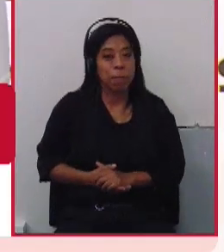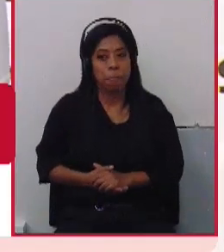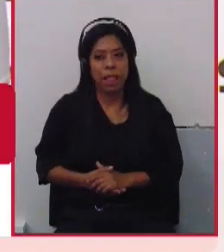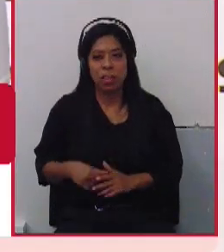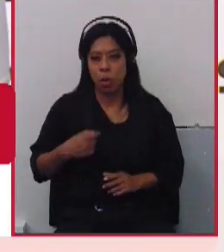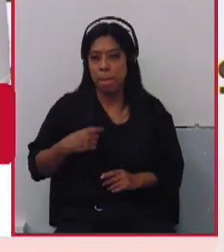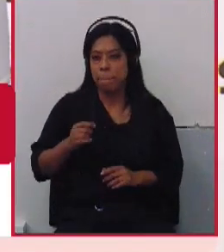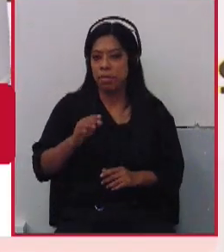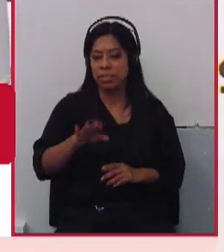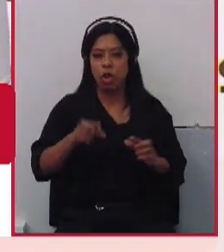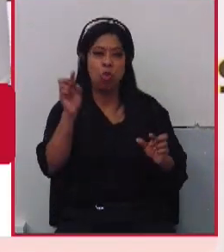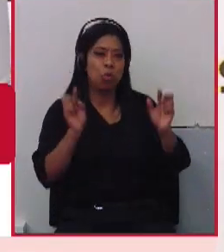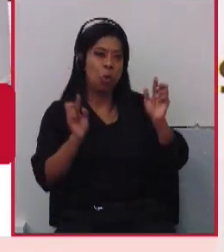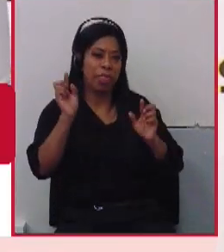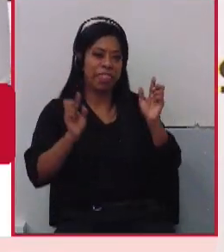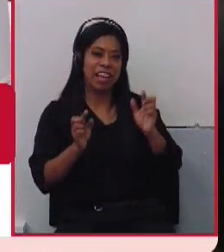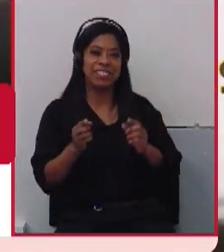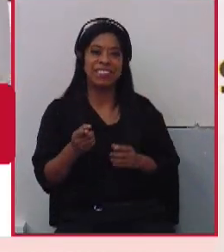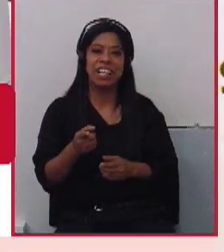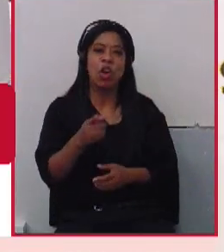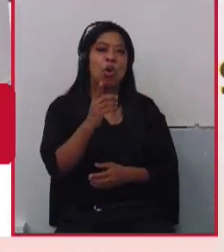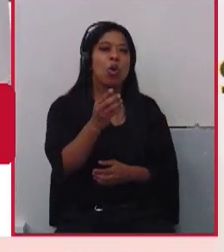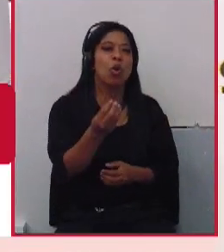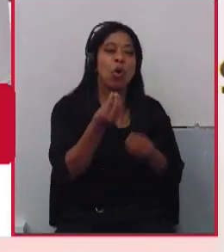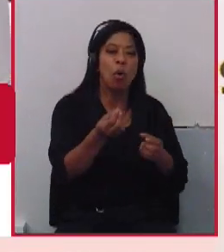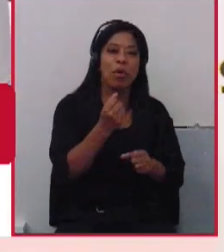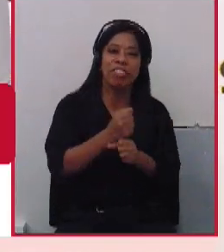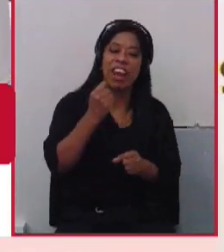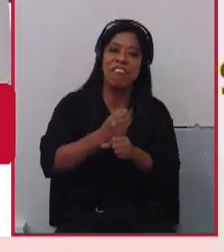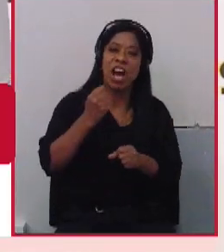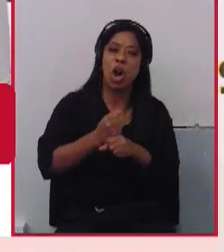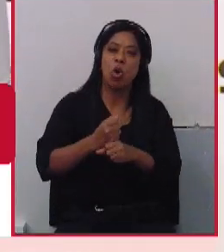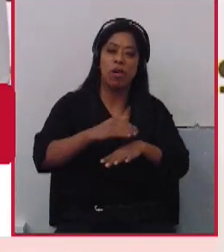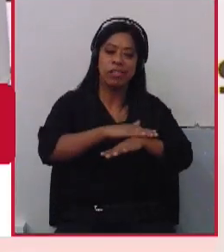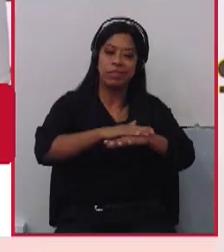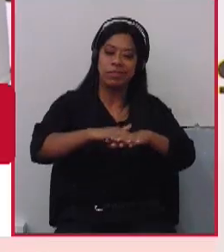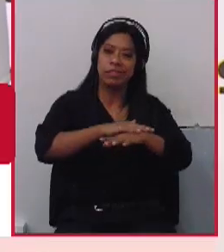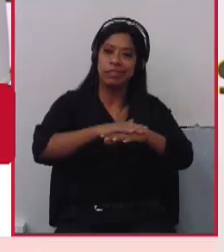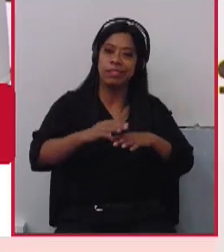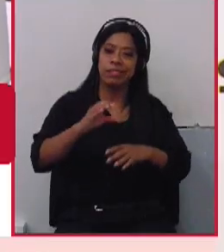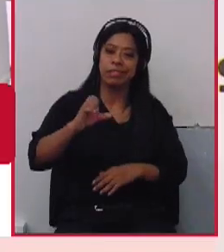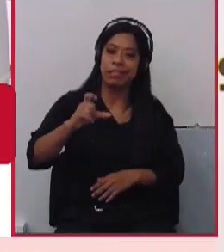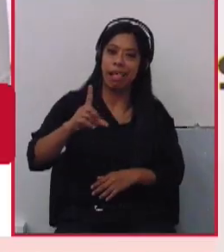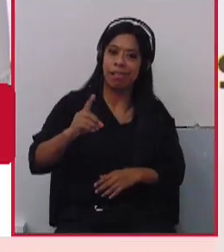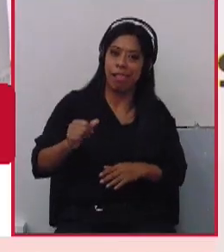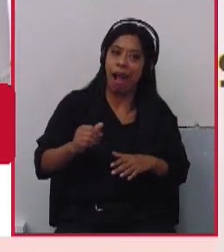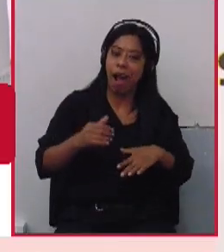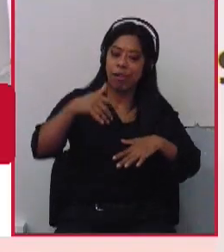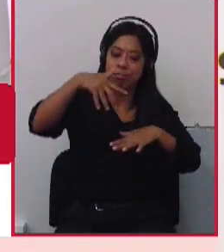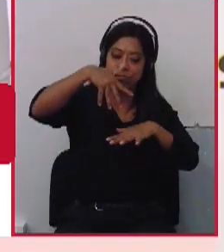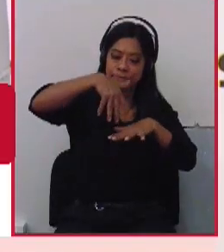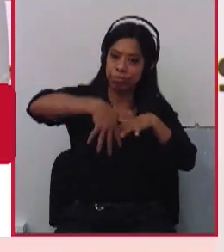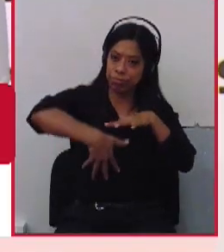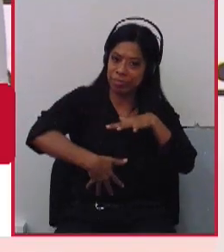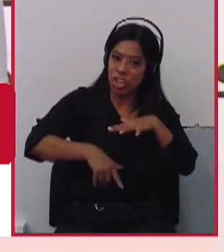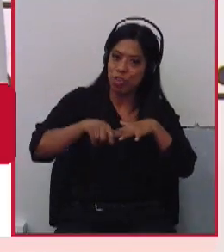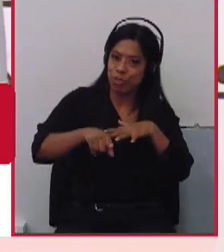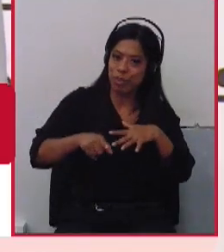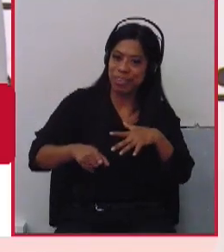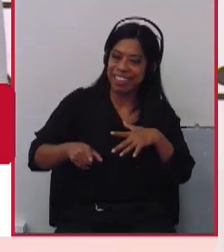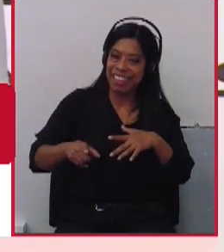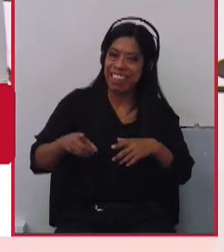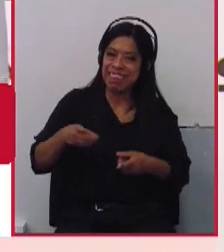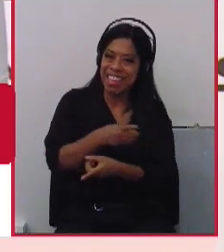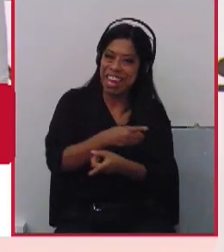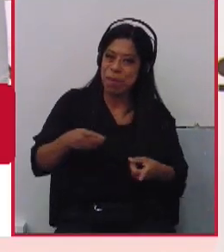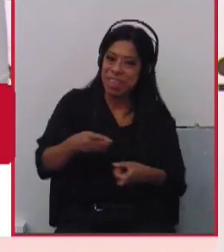tengo una pequeña duda en cómo opera esta celda que permite, digamos, a través de una dinámica del